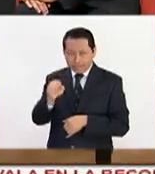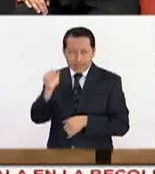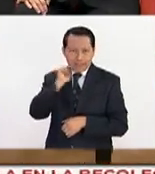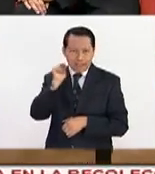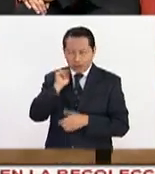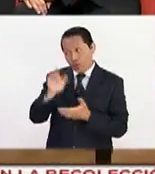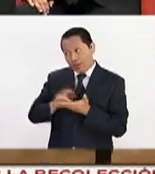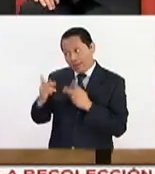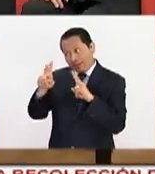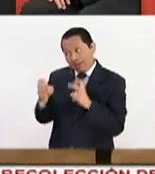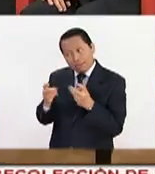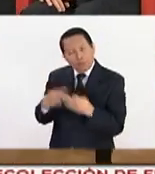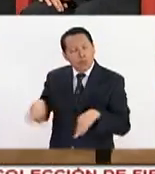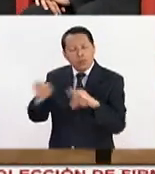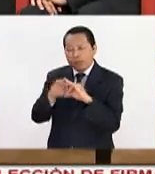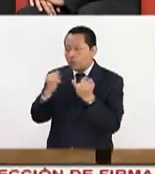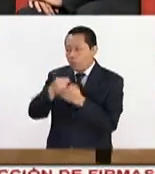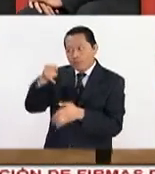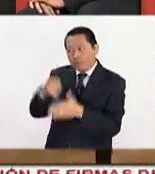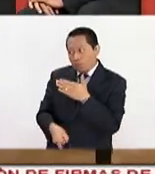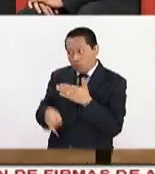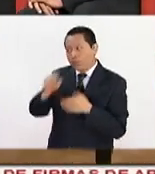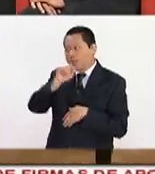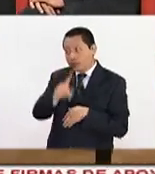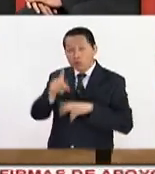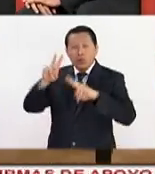tema de mucha trascendencia y profundidad